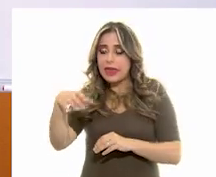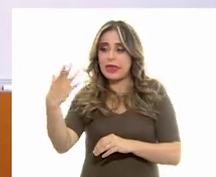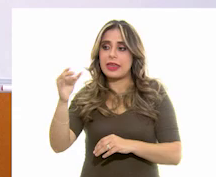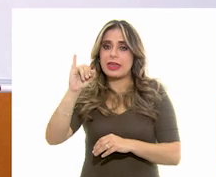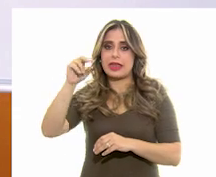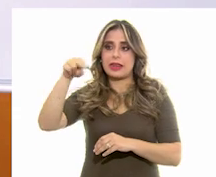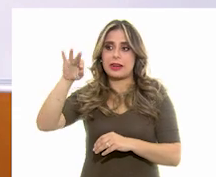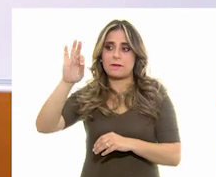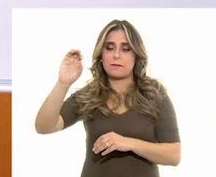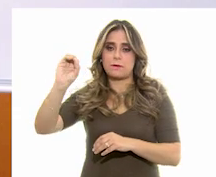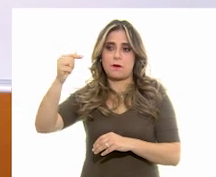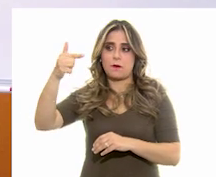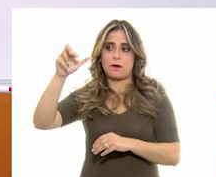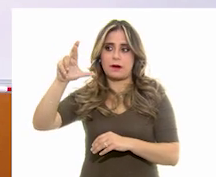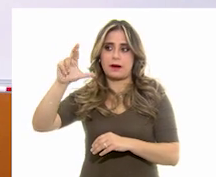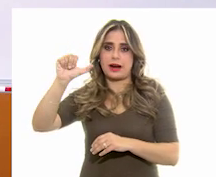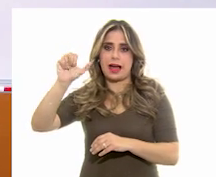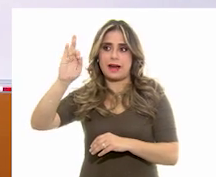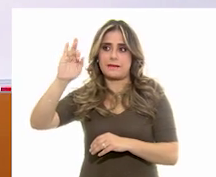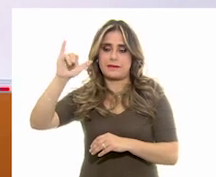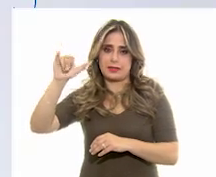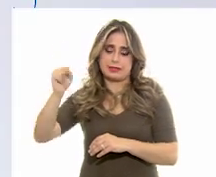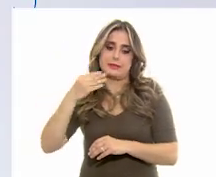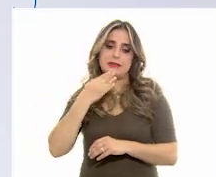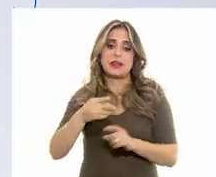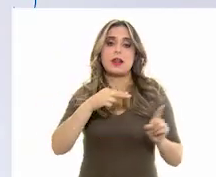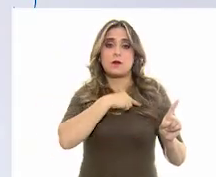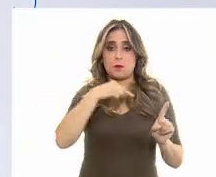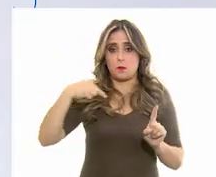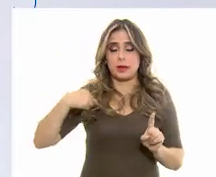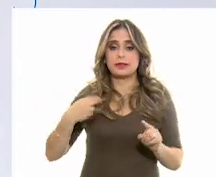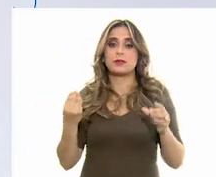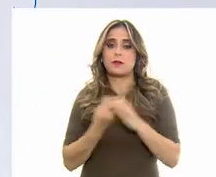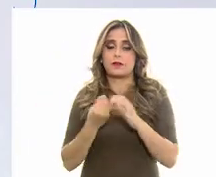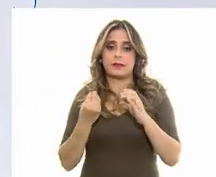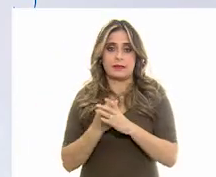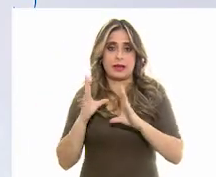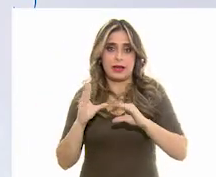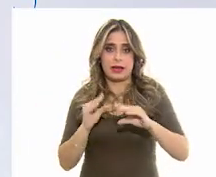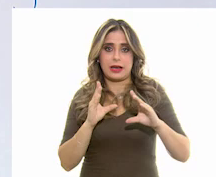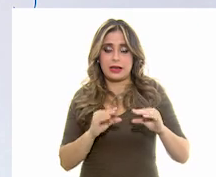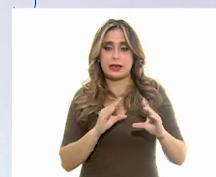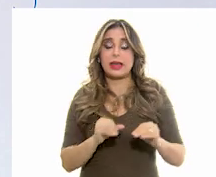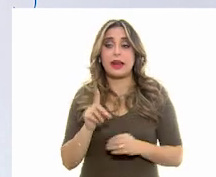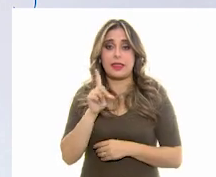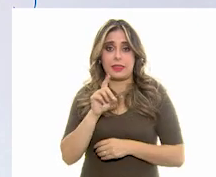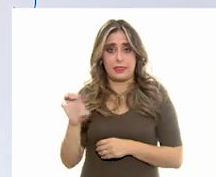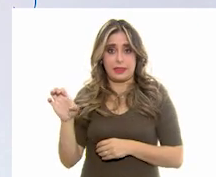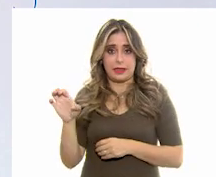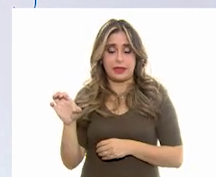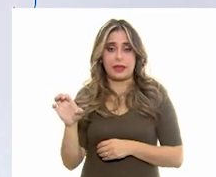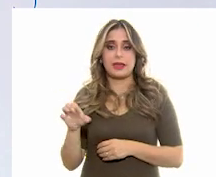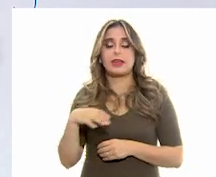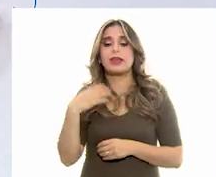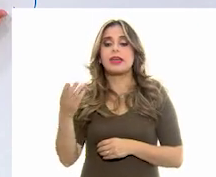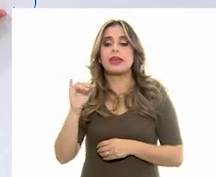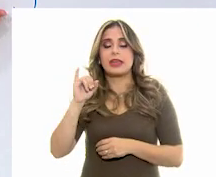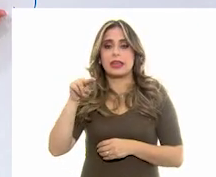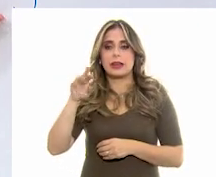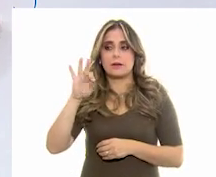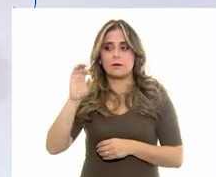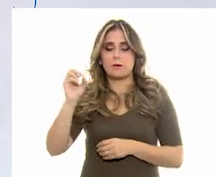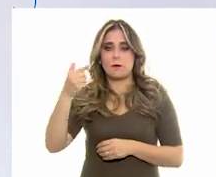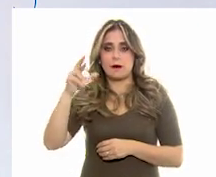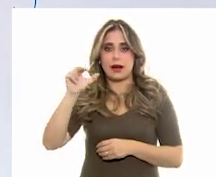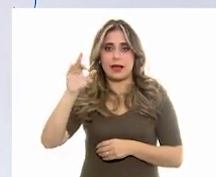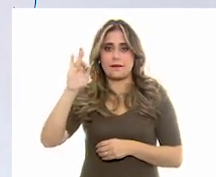Una, nuestro, una palabra, taller, dos palabras, de, tres palabras,